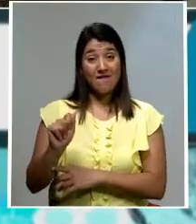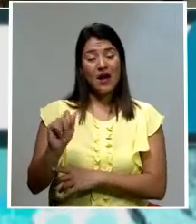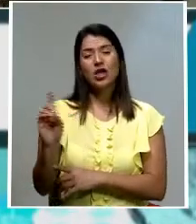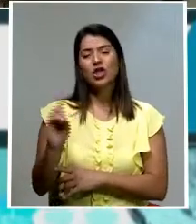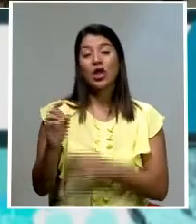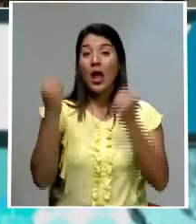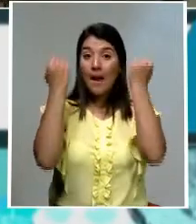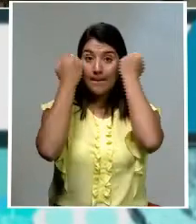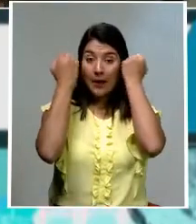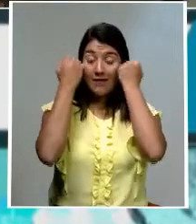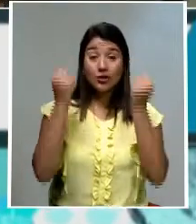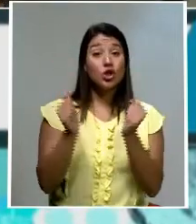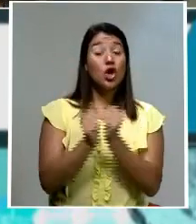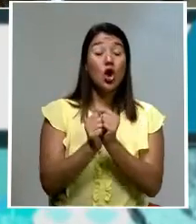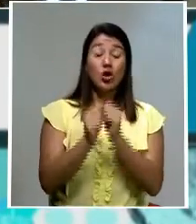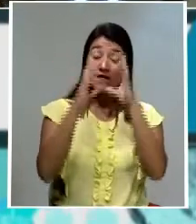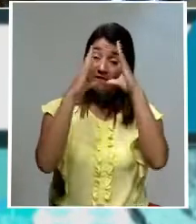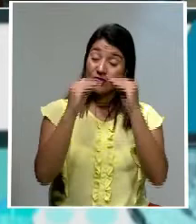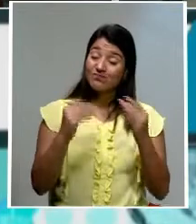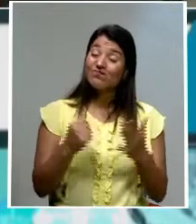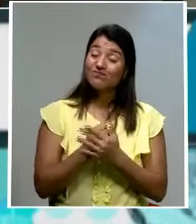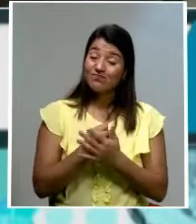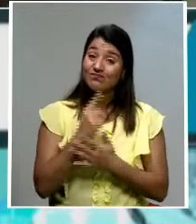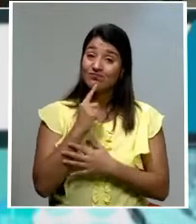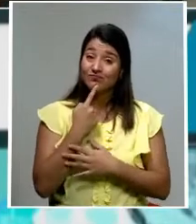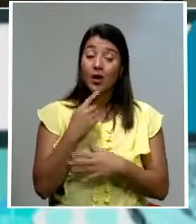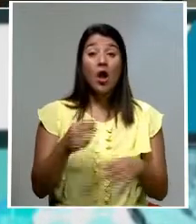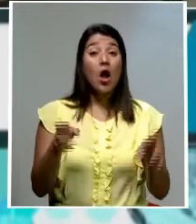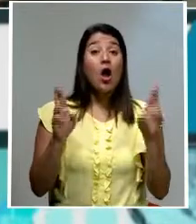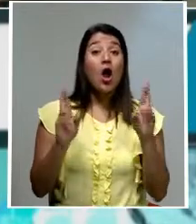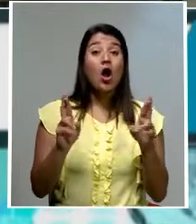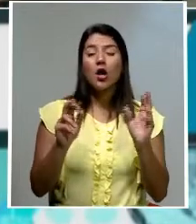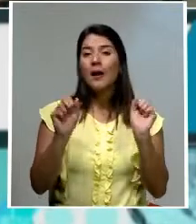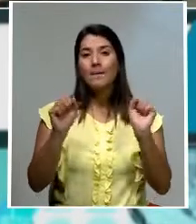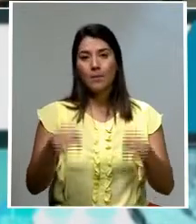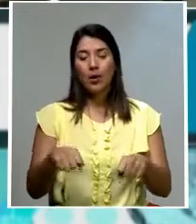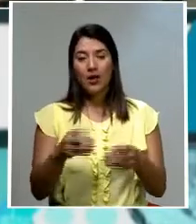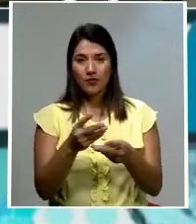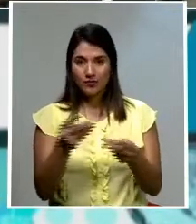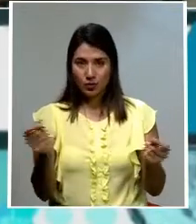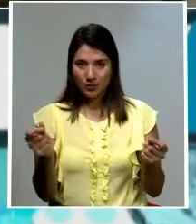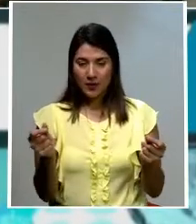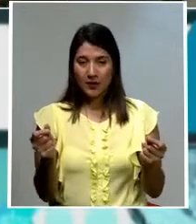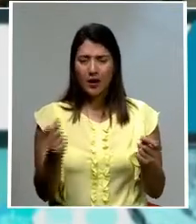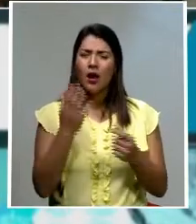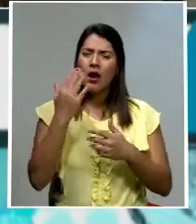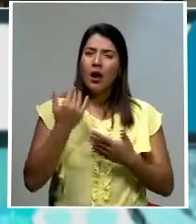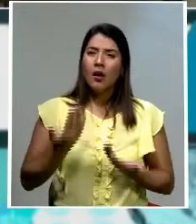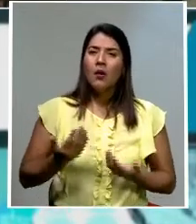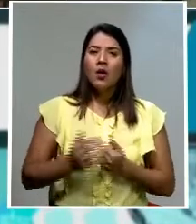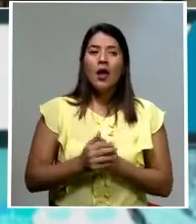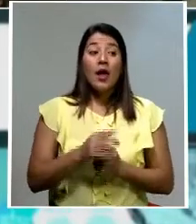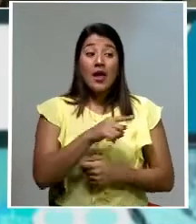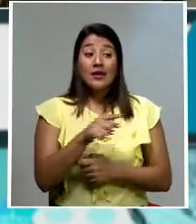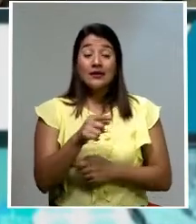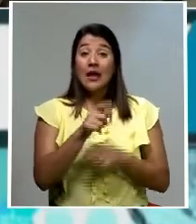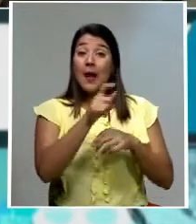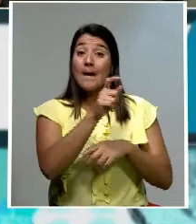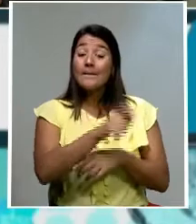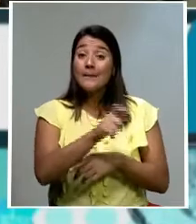una información muy lamentable, muy grave. Ojalá que se pueda resolver porque esta